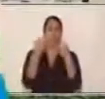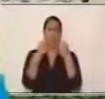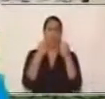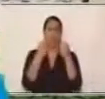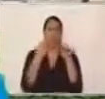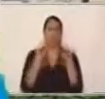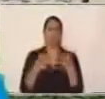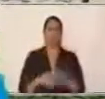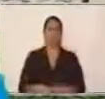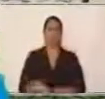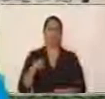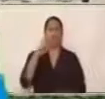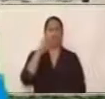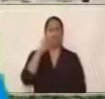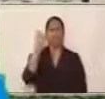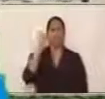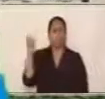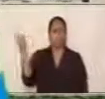observar la hoja.